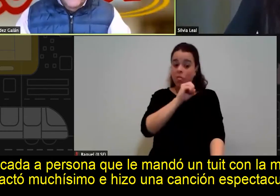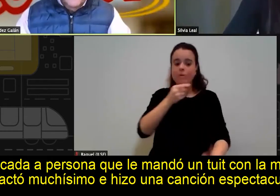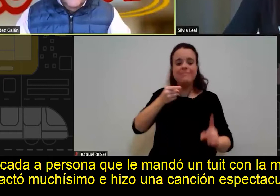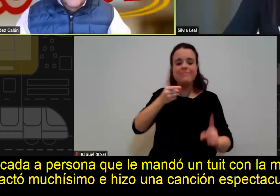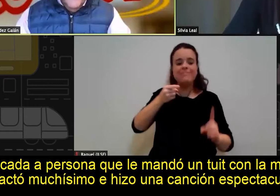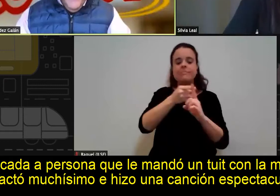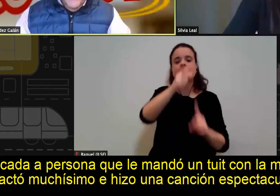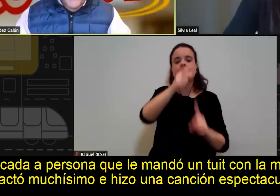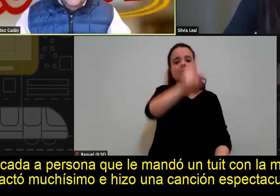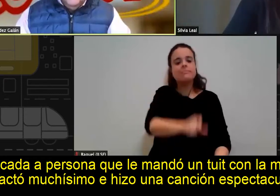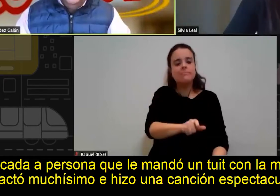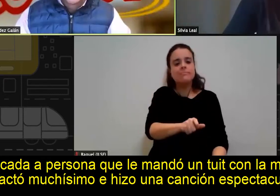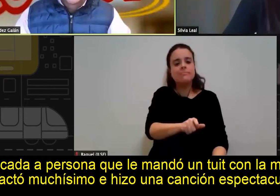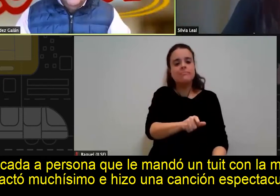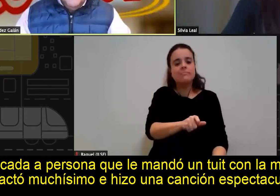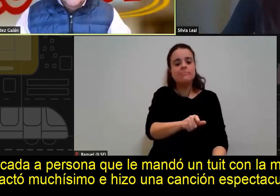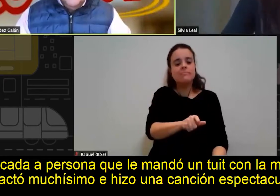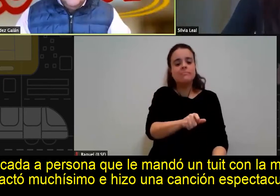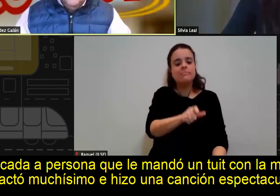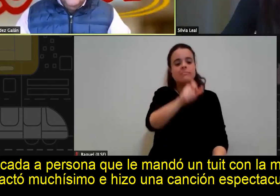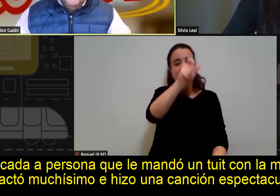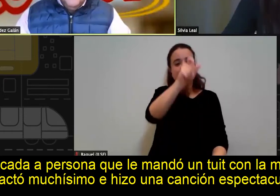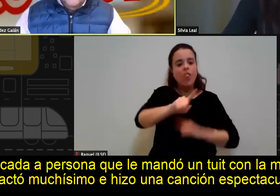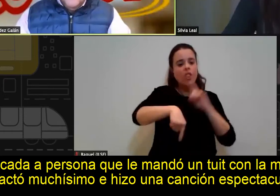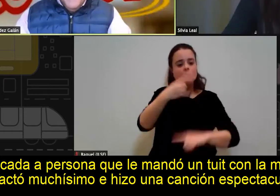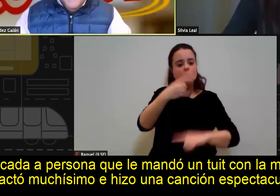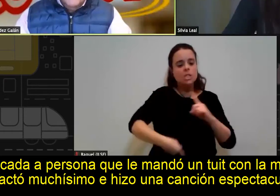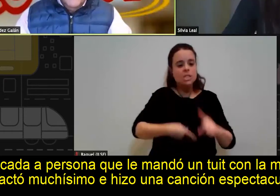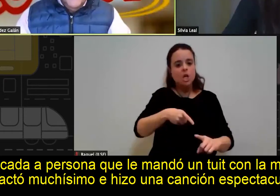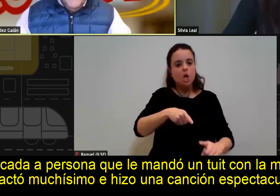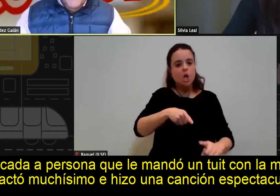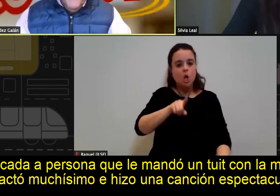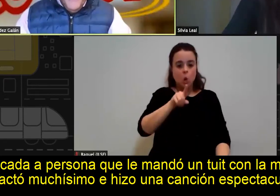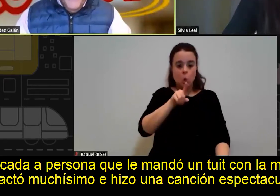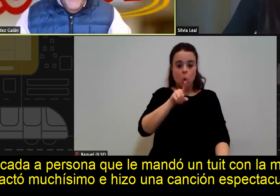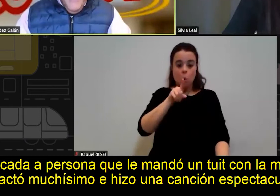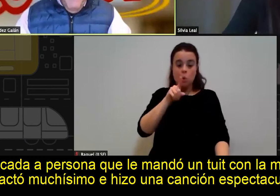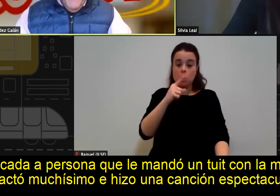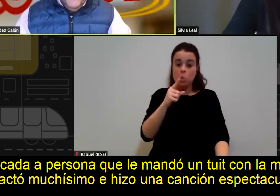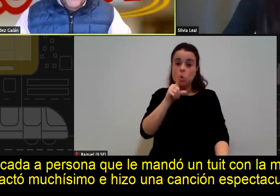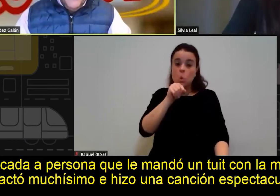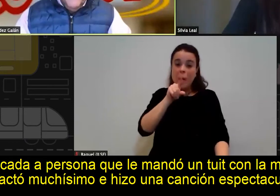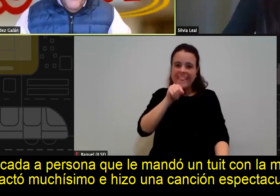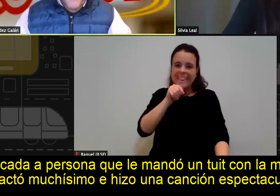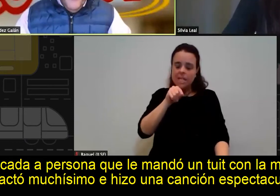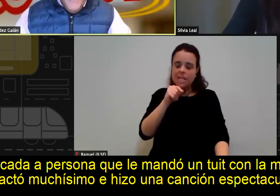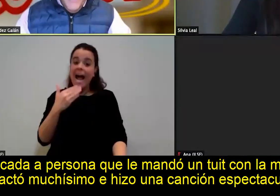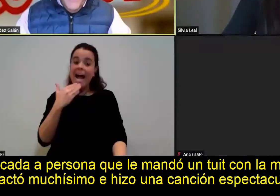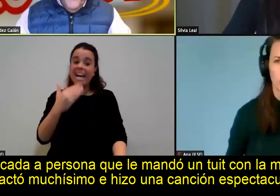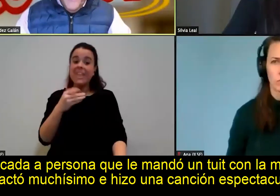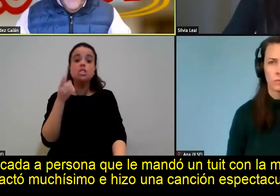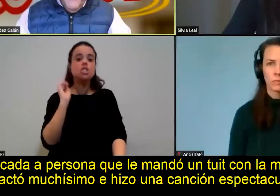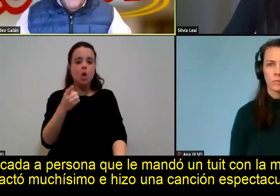mandó pues un tweet con la mirada, ¿no? Y aquello para él le impactó muchísimo, hizo